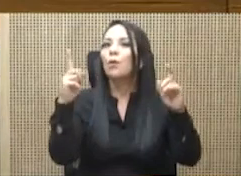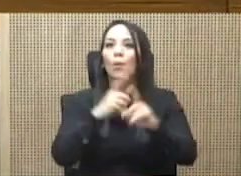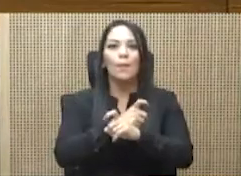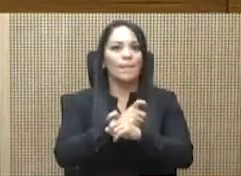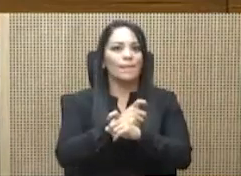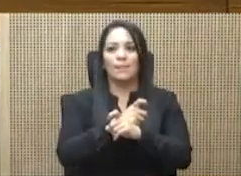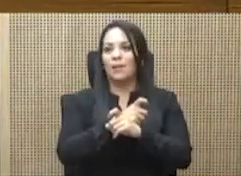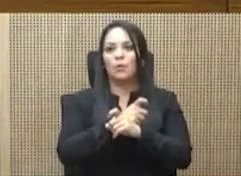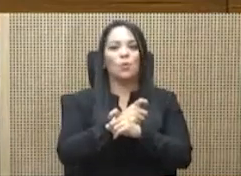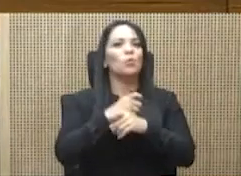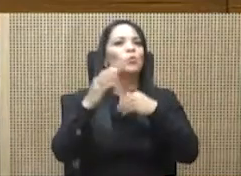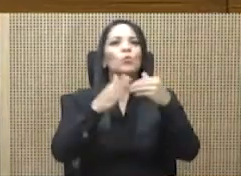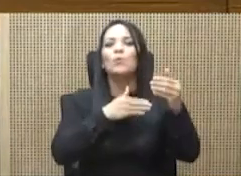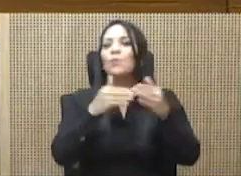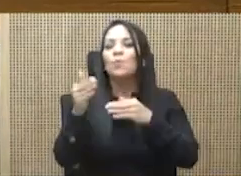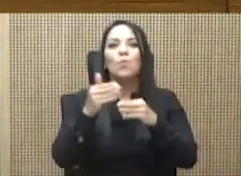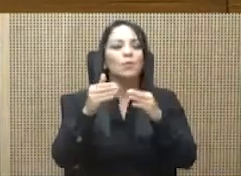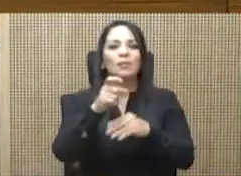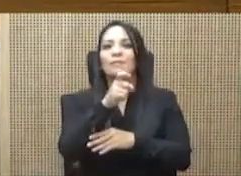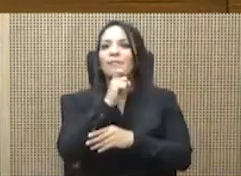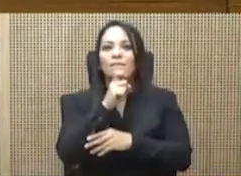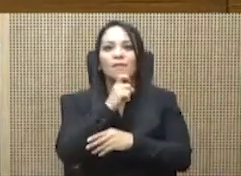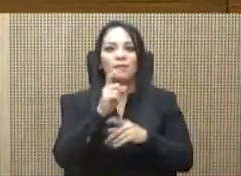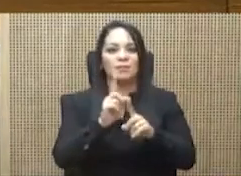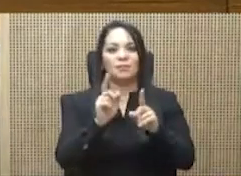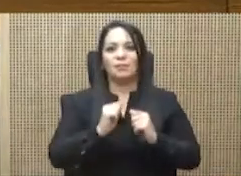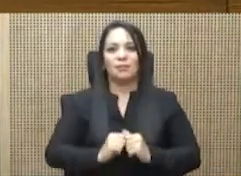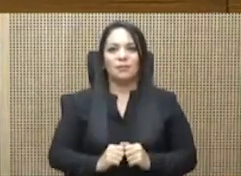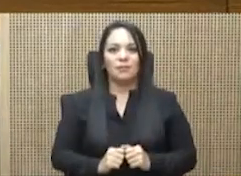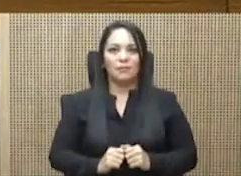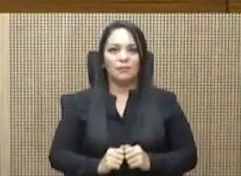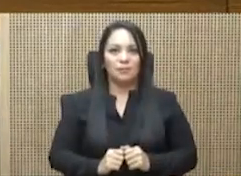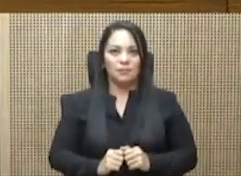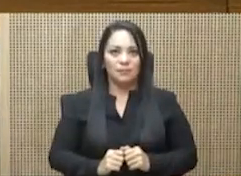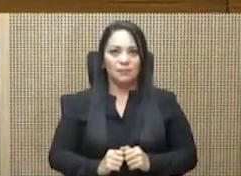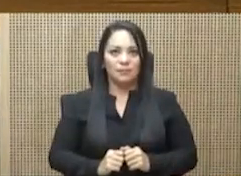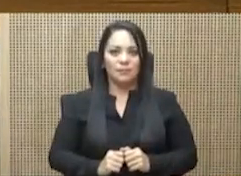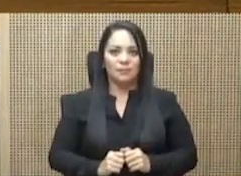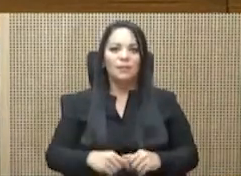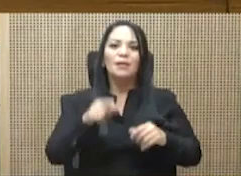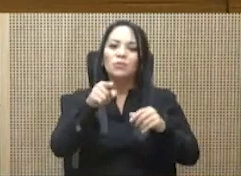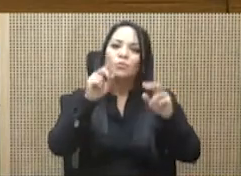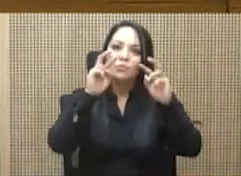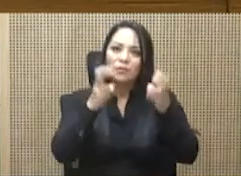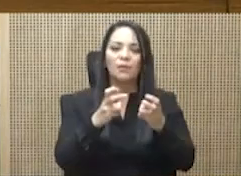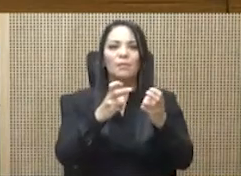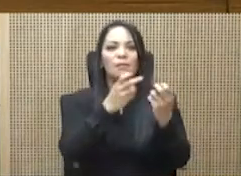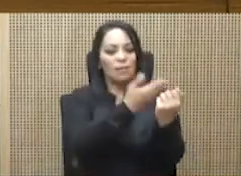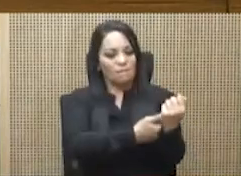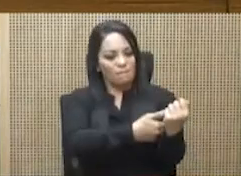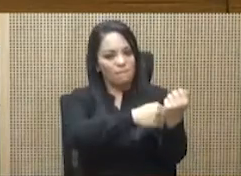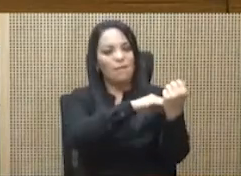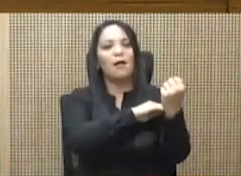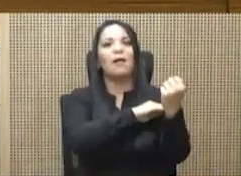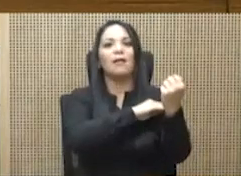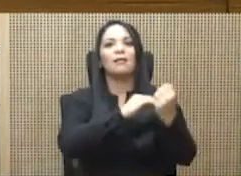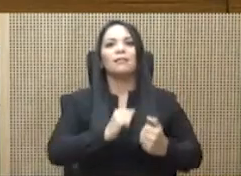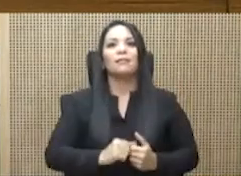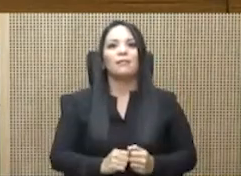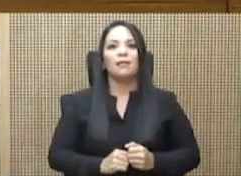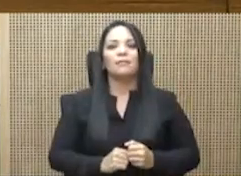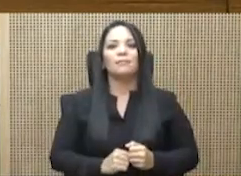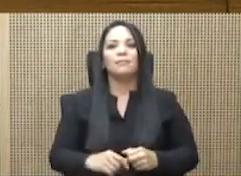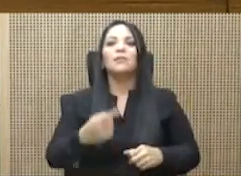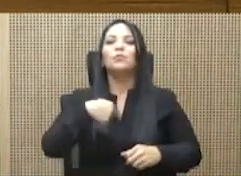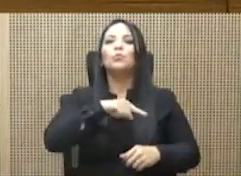controversiales que puedan llegar a ser. Es una cuestión de valentía. Aunque estas decisiones vayan en